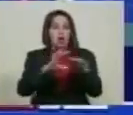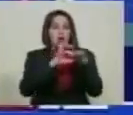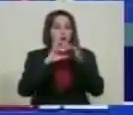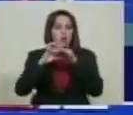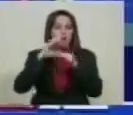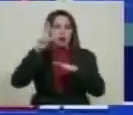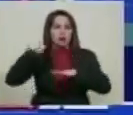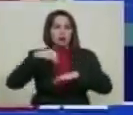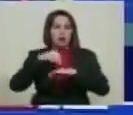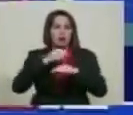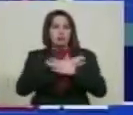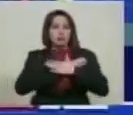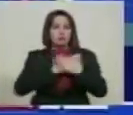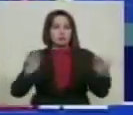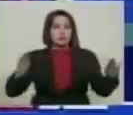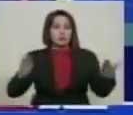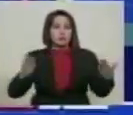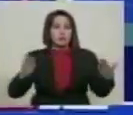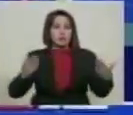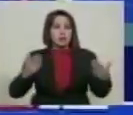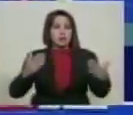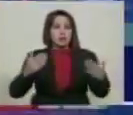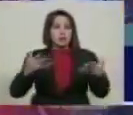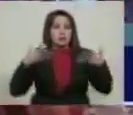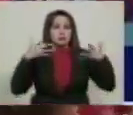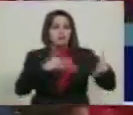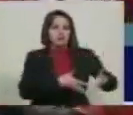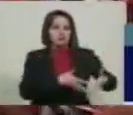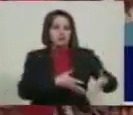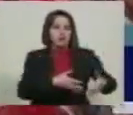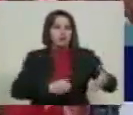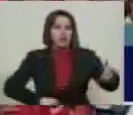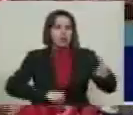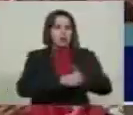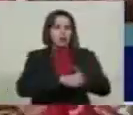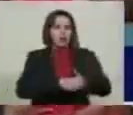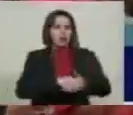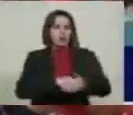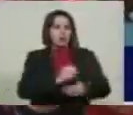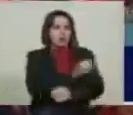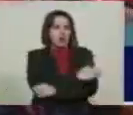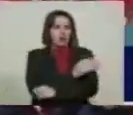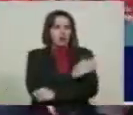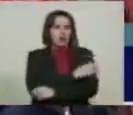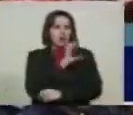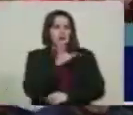para garantizar la derrota definitiva del golpismo de la derecha fascista.